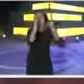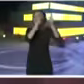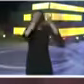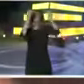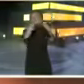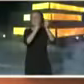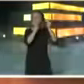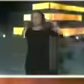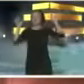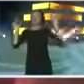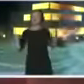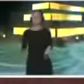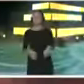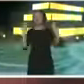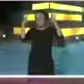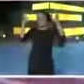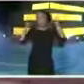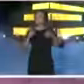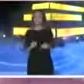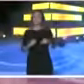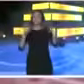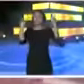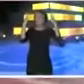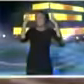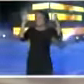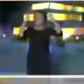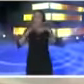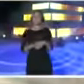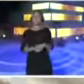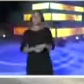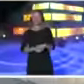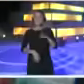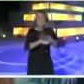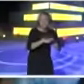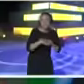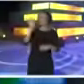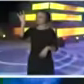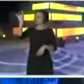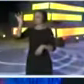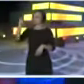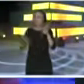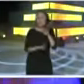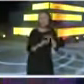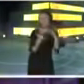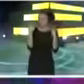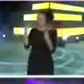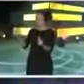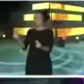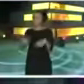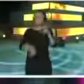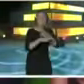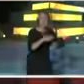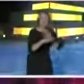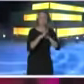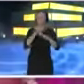un besito, una palmadita, una palmadita, la seguimos, así, la paramos, aló, la